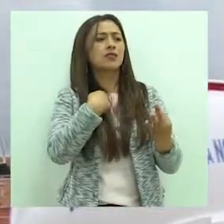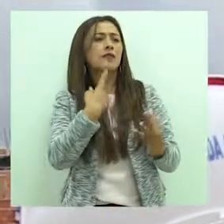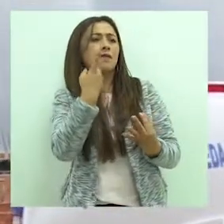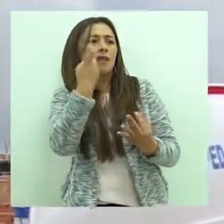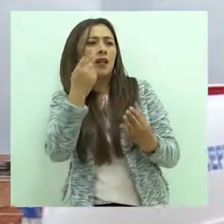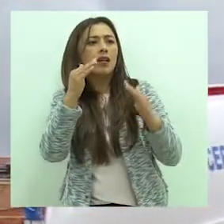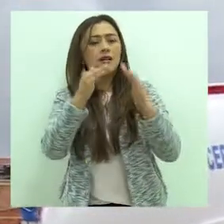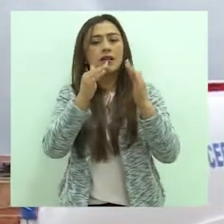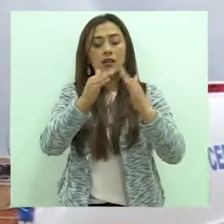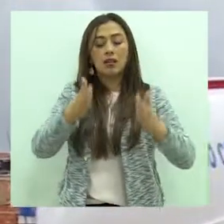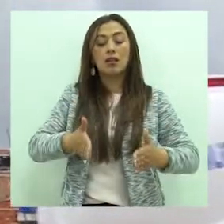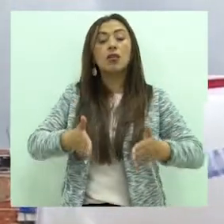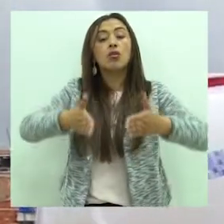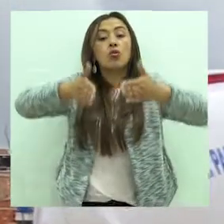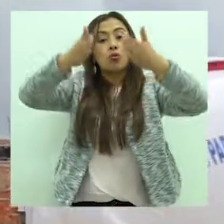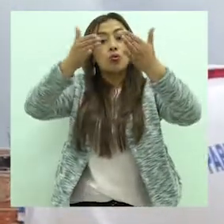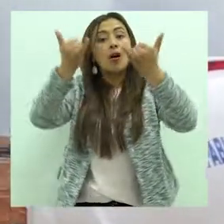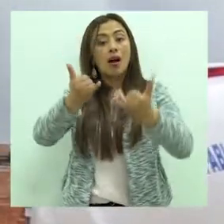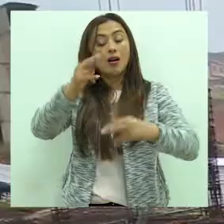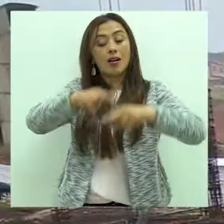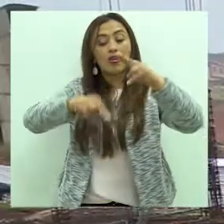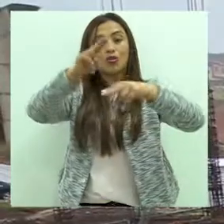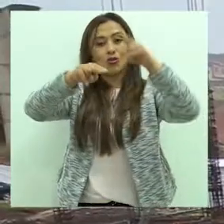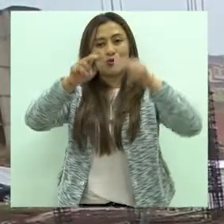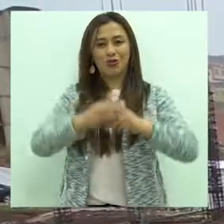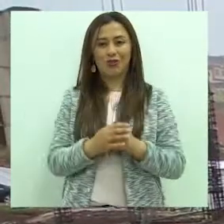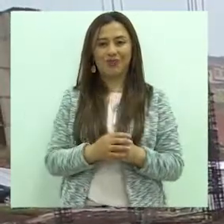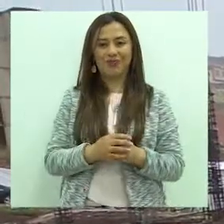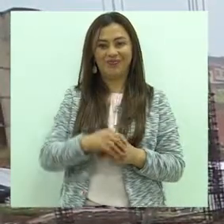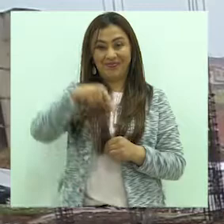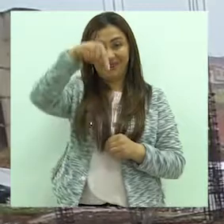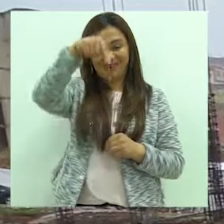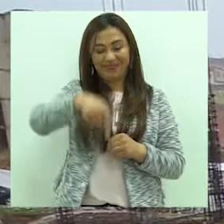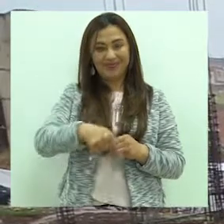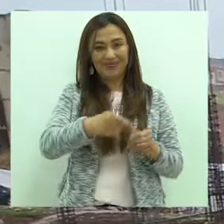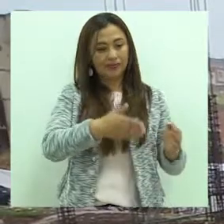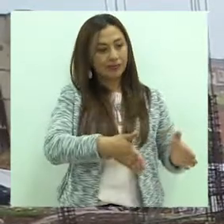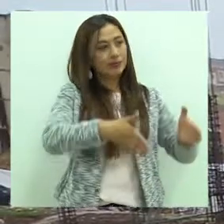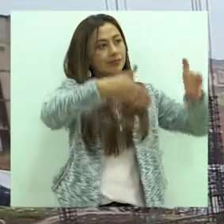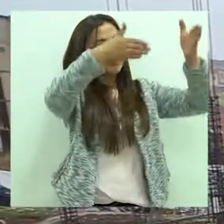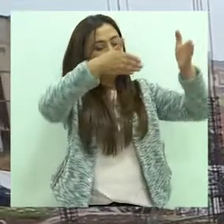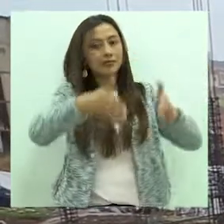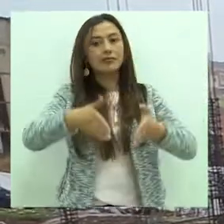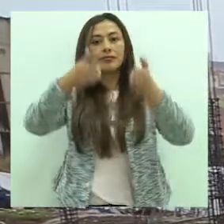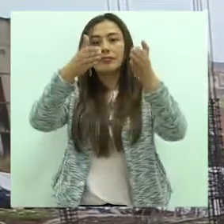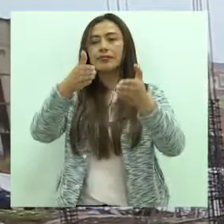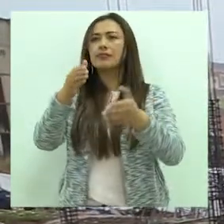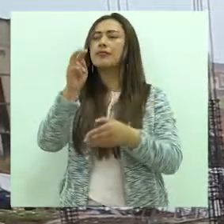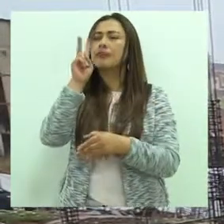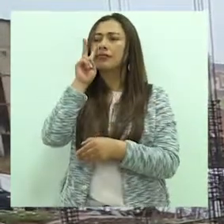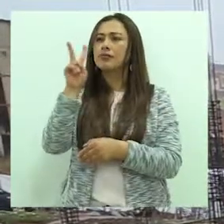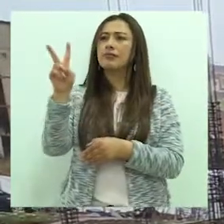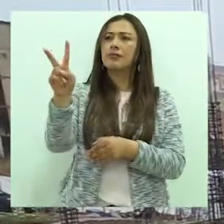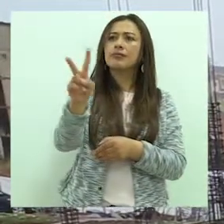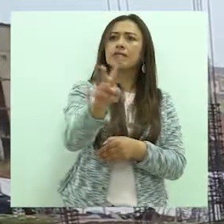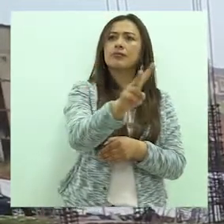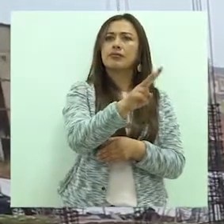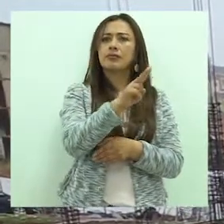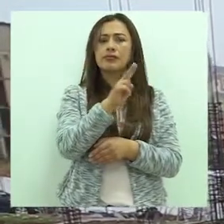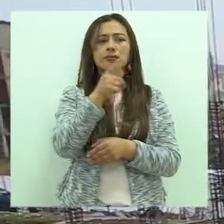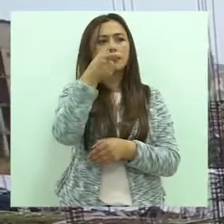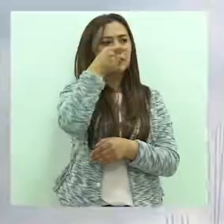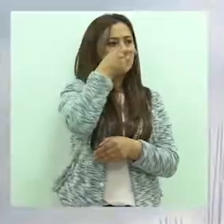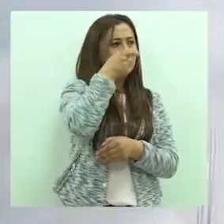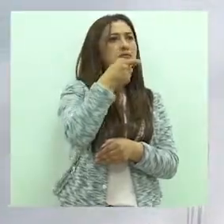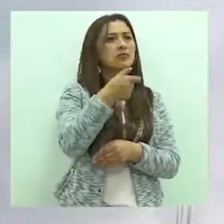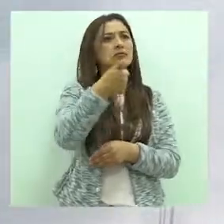proyectos Estancia El Roble y Torres del Parque. Estamos en Torres del Parque, estamos revisando cómo va la evolución de la obra. En este momento